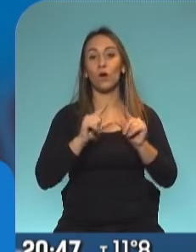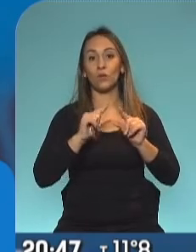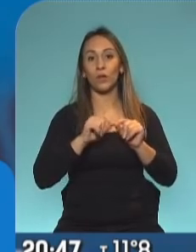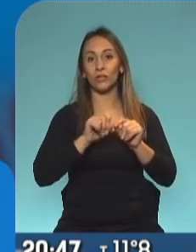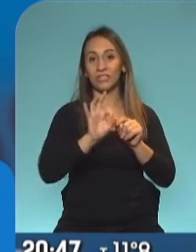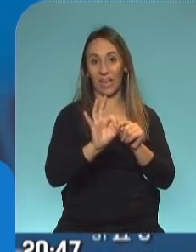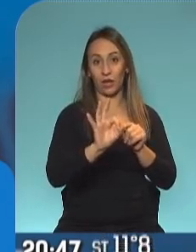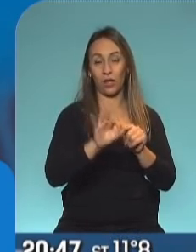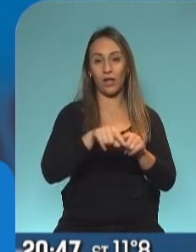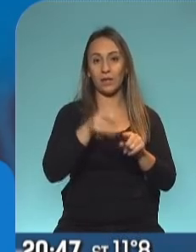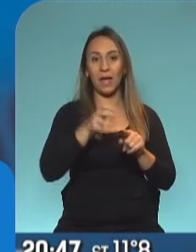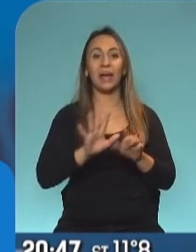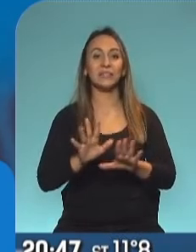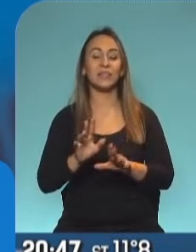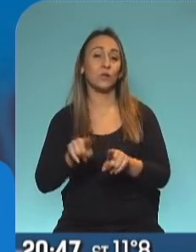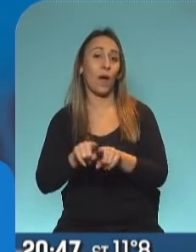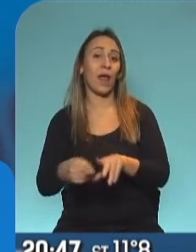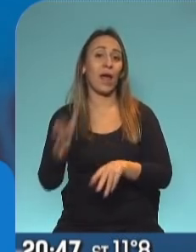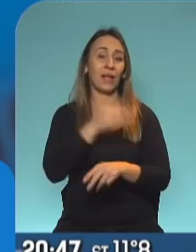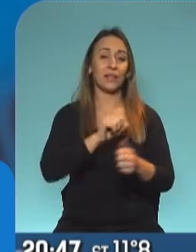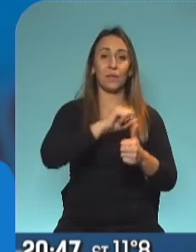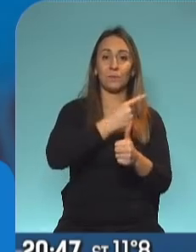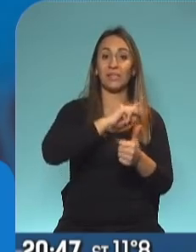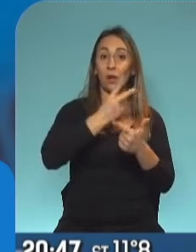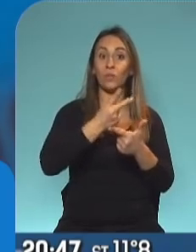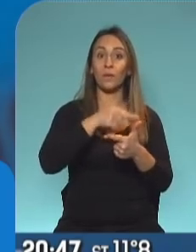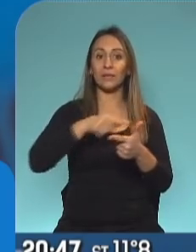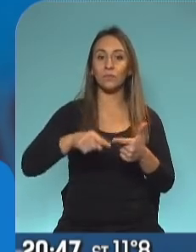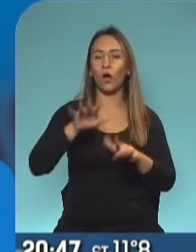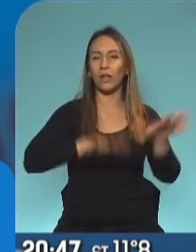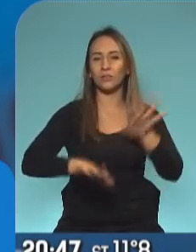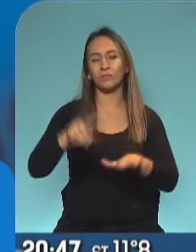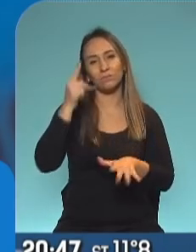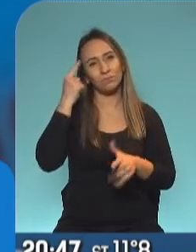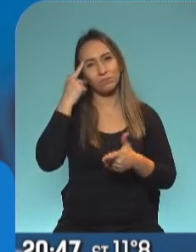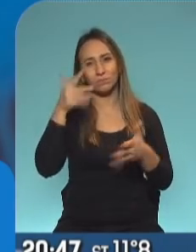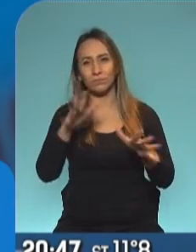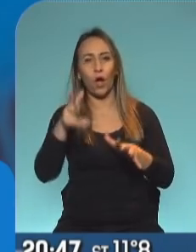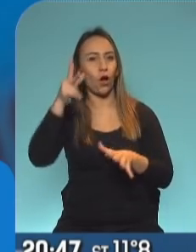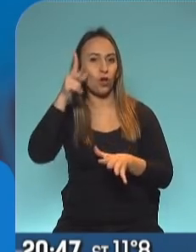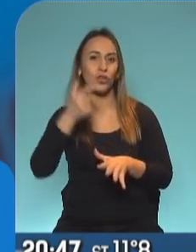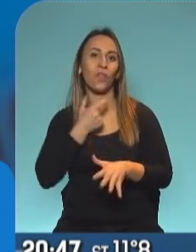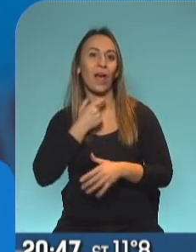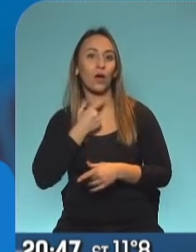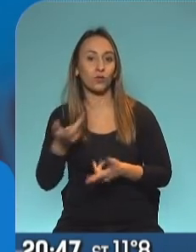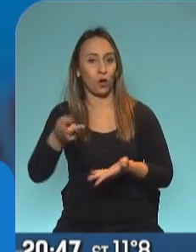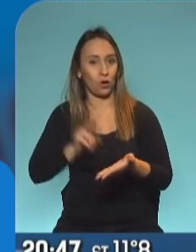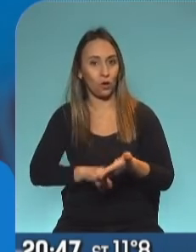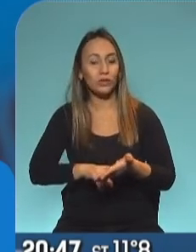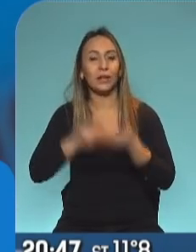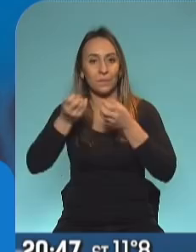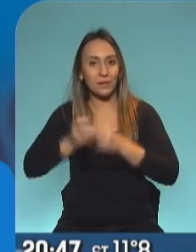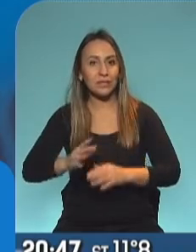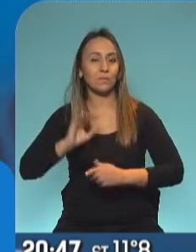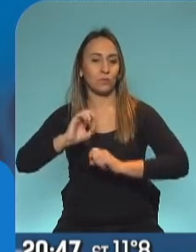lo hemos hecho las 2 veces anteriores, así que estimamos que tipo el 8 de agosto podremos volver a darle curso a este